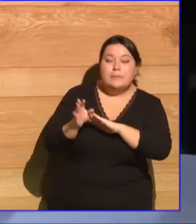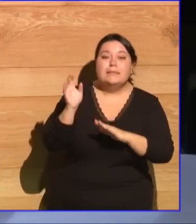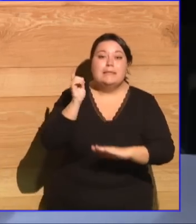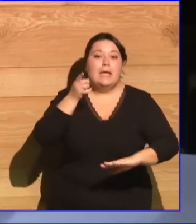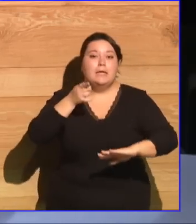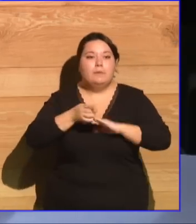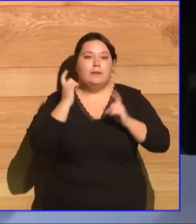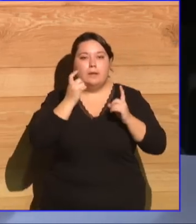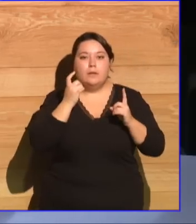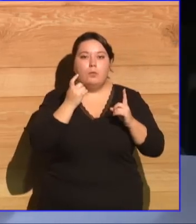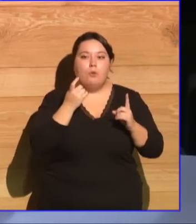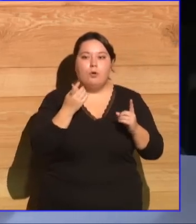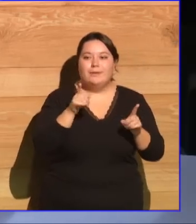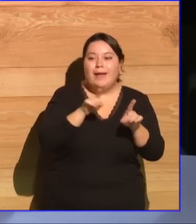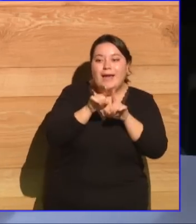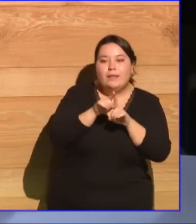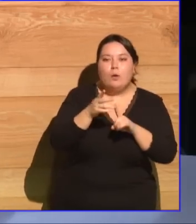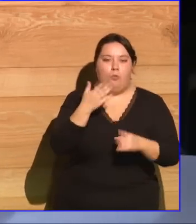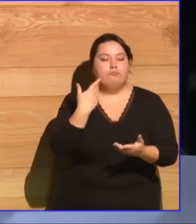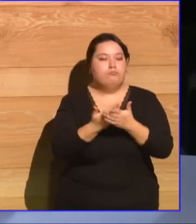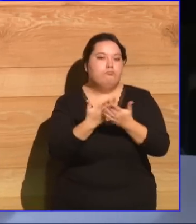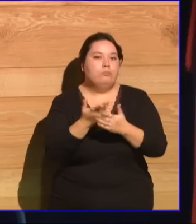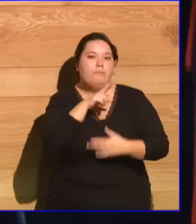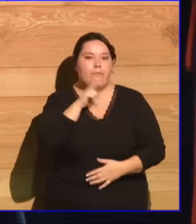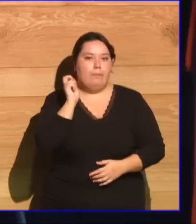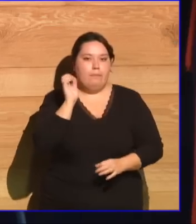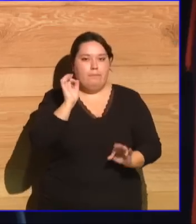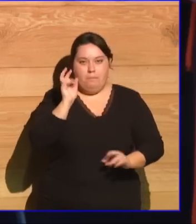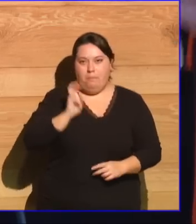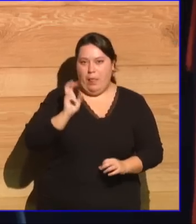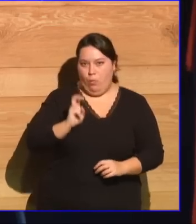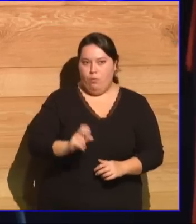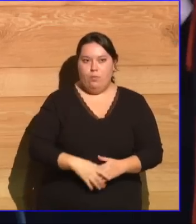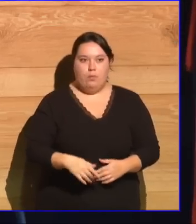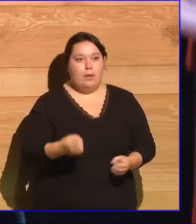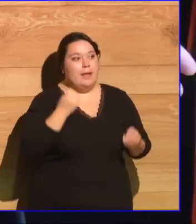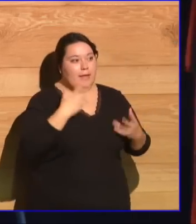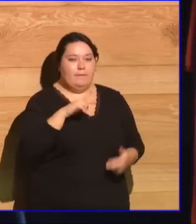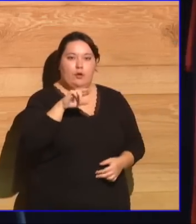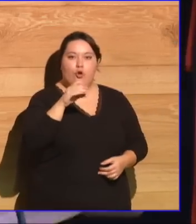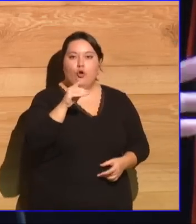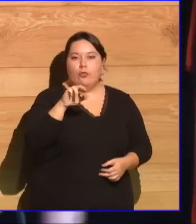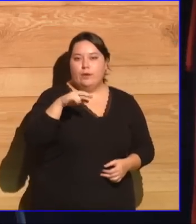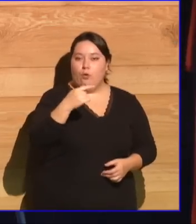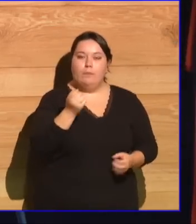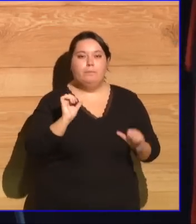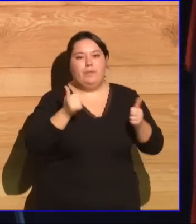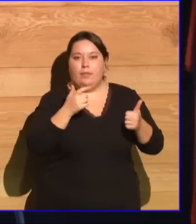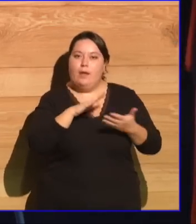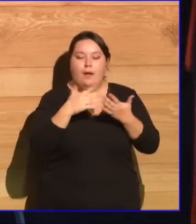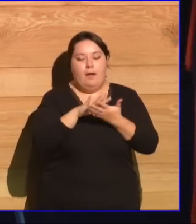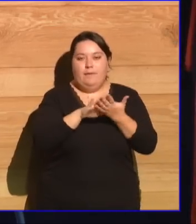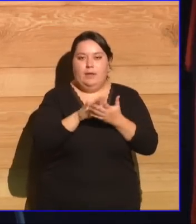Spielberg trata de conseguir reconocimiento crítico. Qué bien está todo cuando ya por fin Rodrigo se pone a hablar, ¿verdad? Antes hay como barro y luego ya dices, bueno, venga, ahora